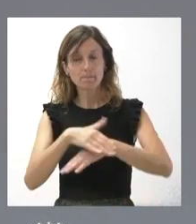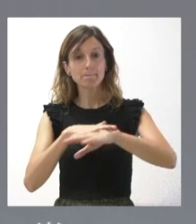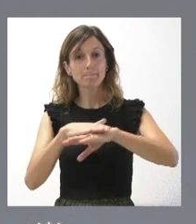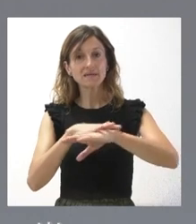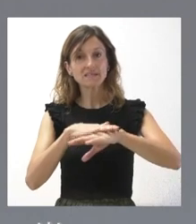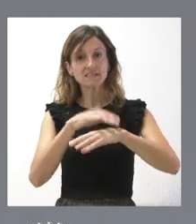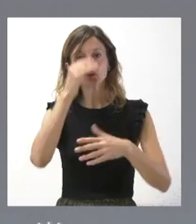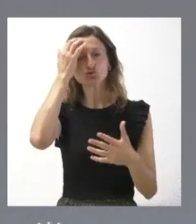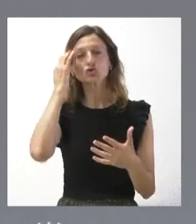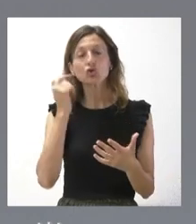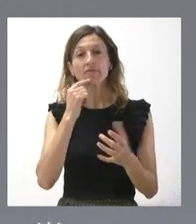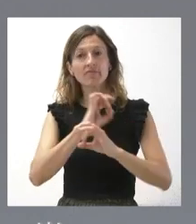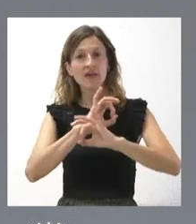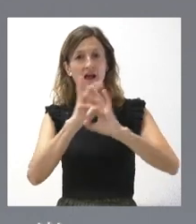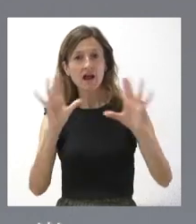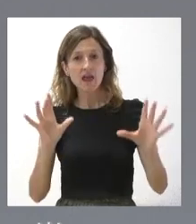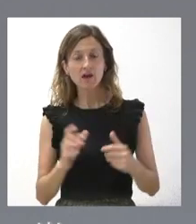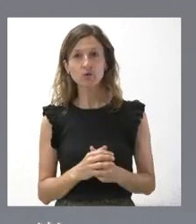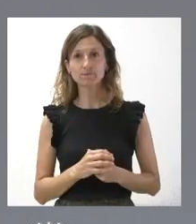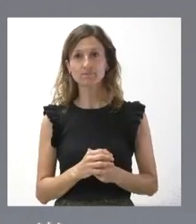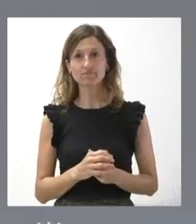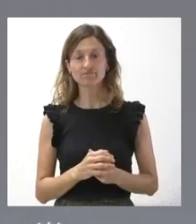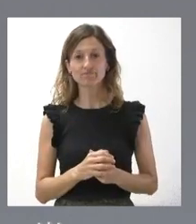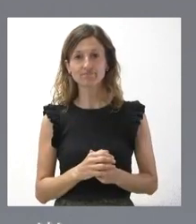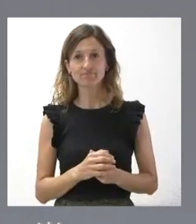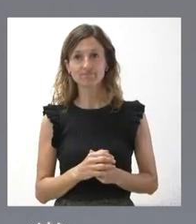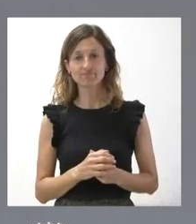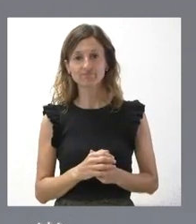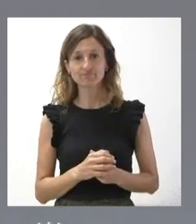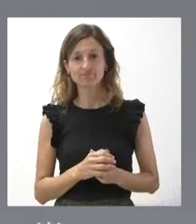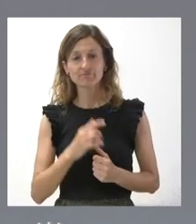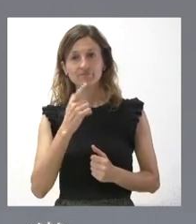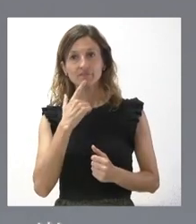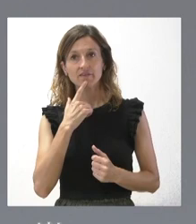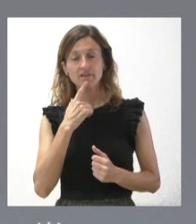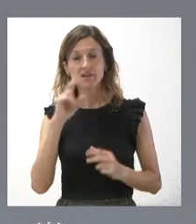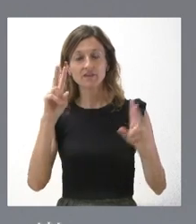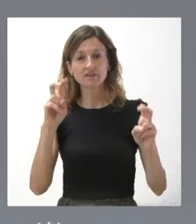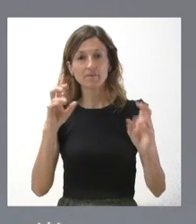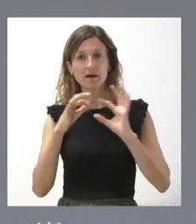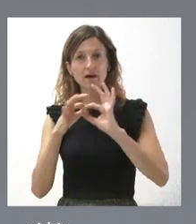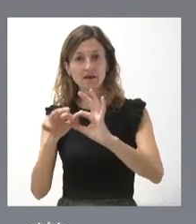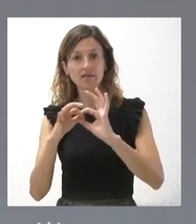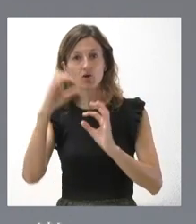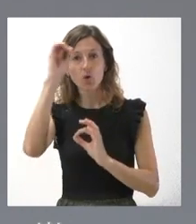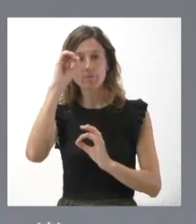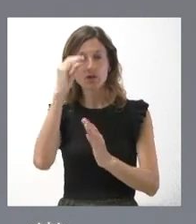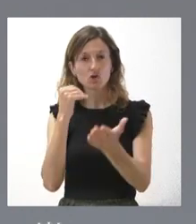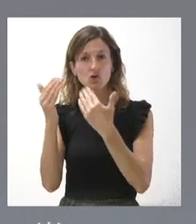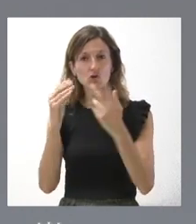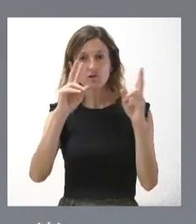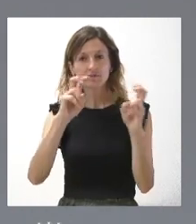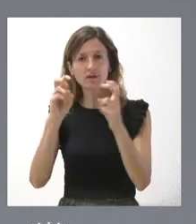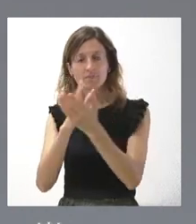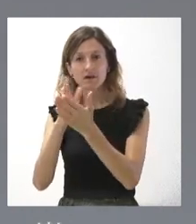aclaró además que todo esto hemos mantenido una relación y un cambio de opiniones con estos y con otros